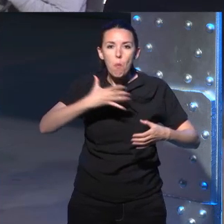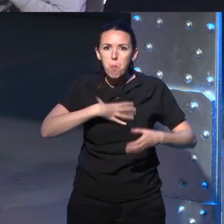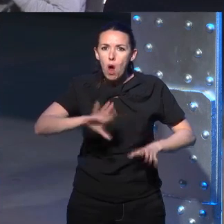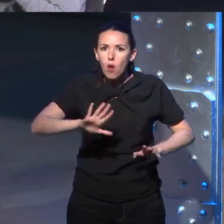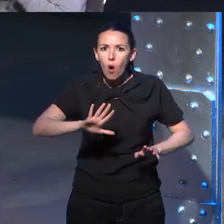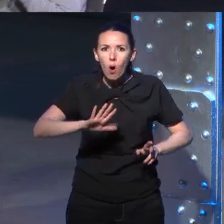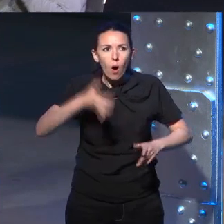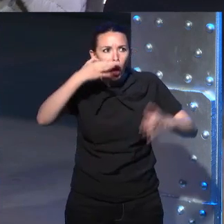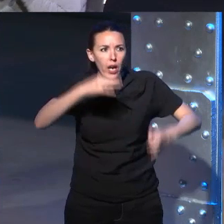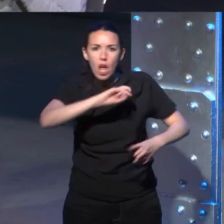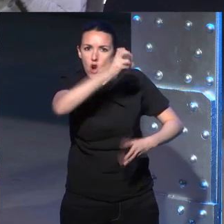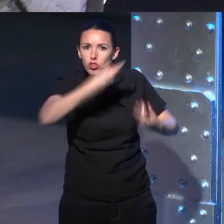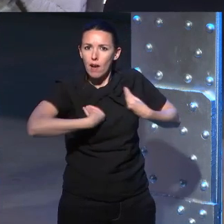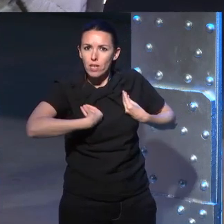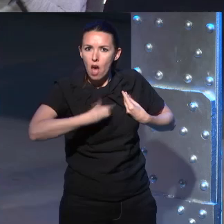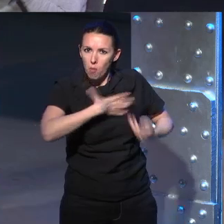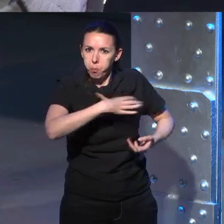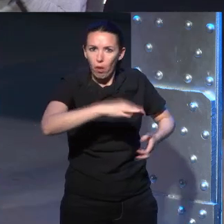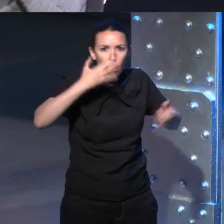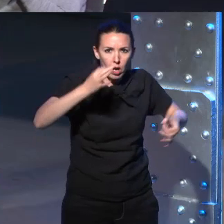hay otra vida.